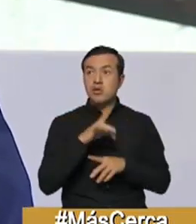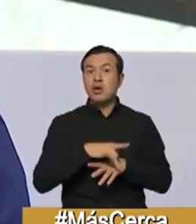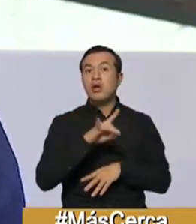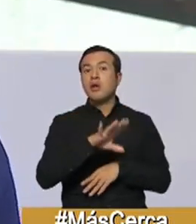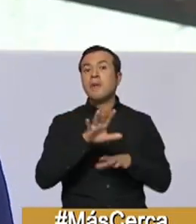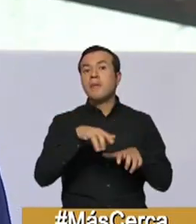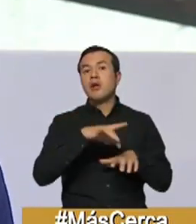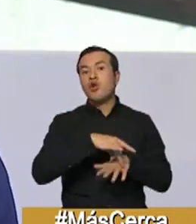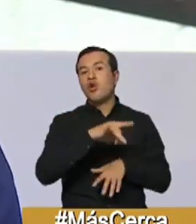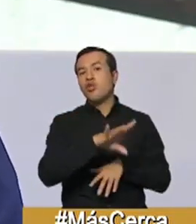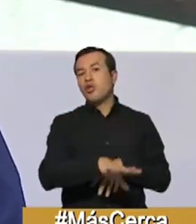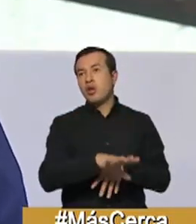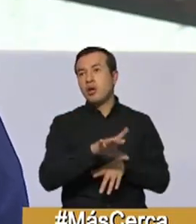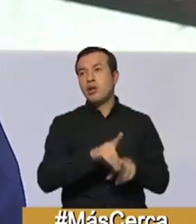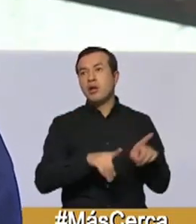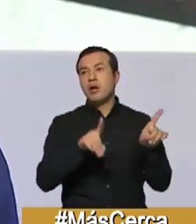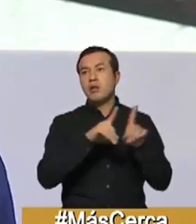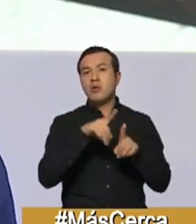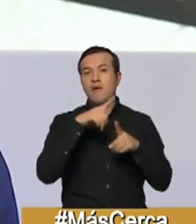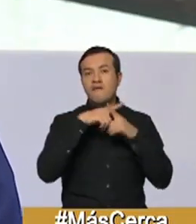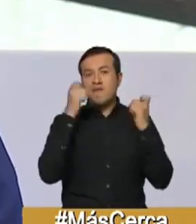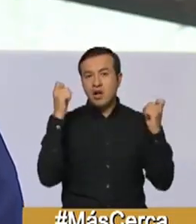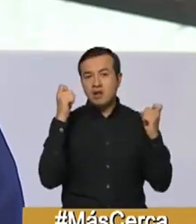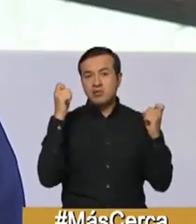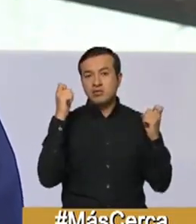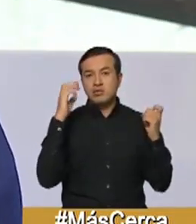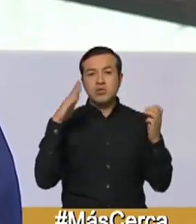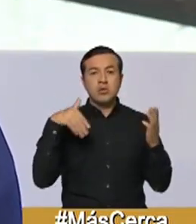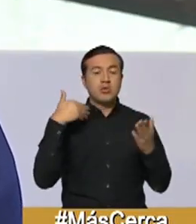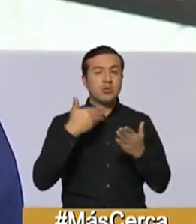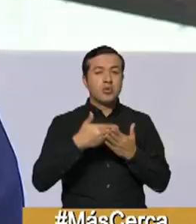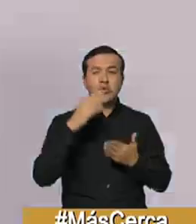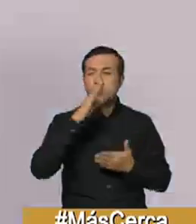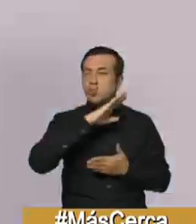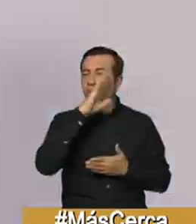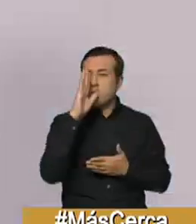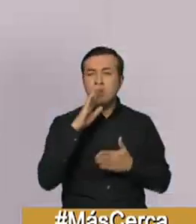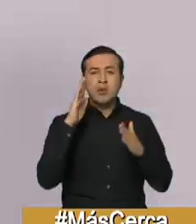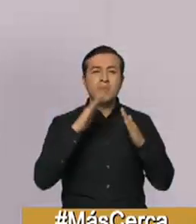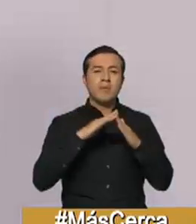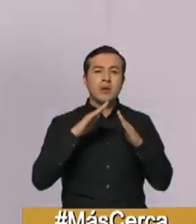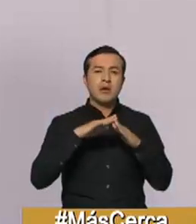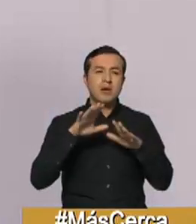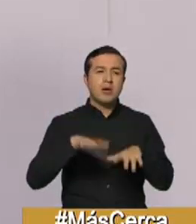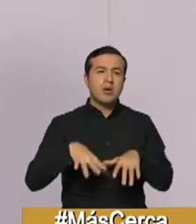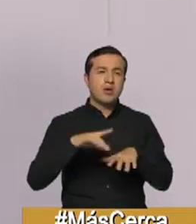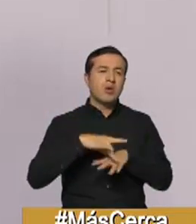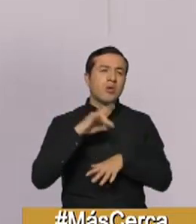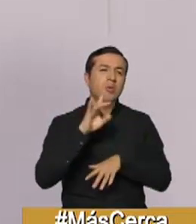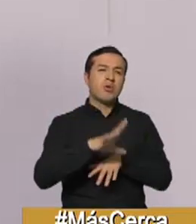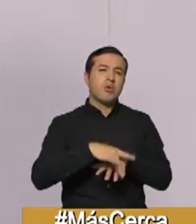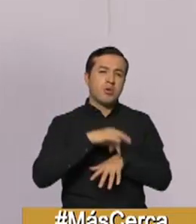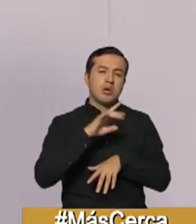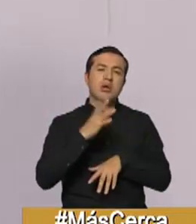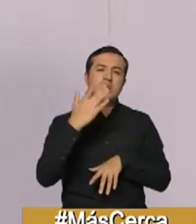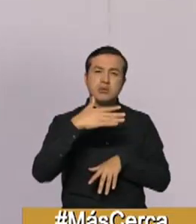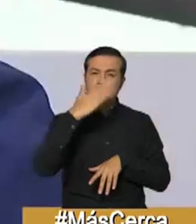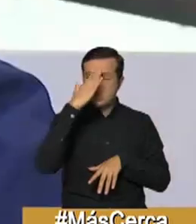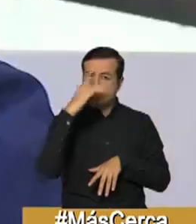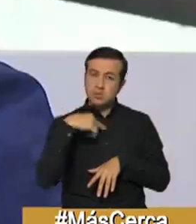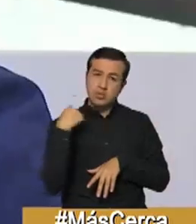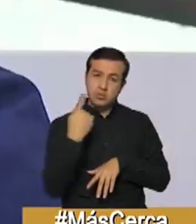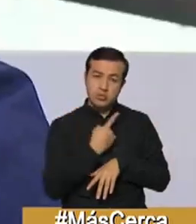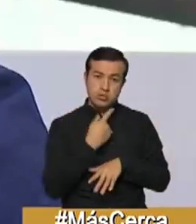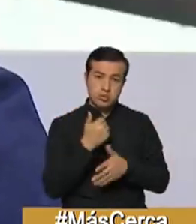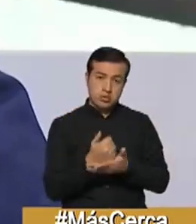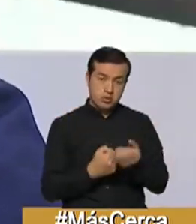los perros con datos falsos y nunca más se han asomado allá. Abandonan los perritos. Entonces, con la justificación, claro, como de saben llevarlos que al peluquero. Nosotros